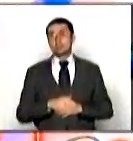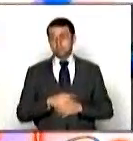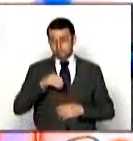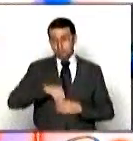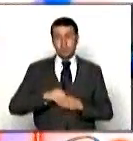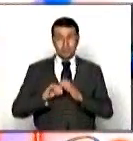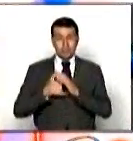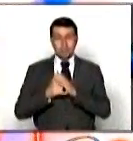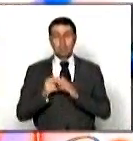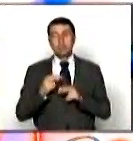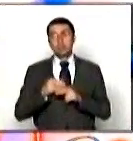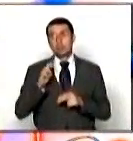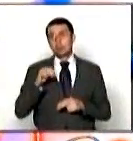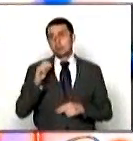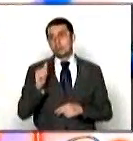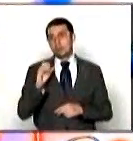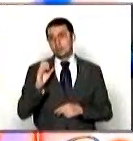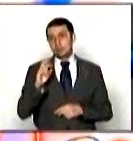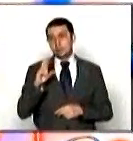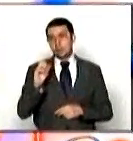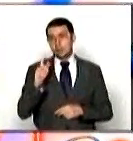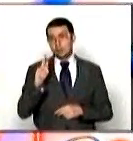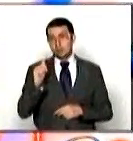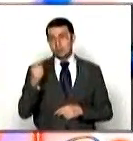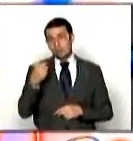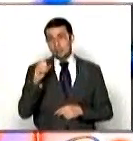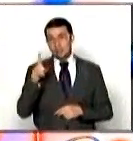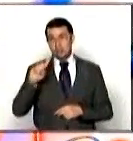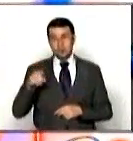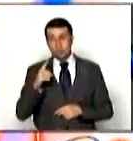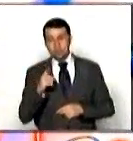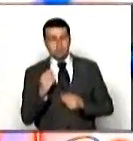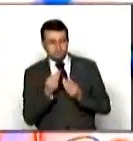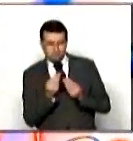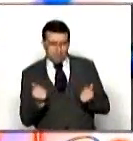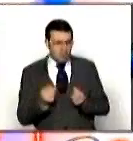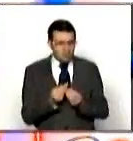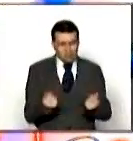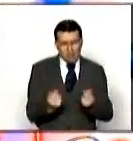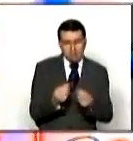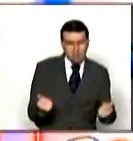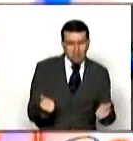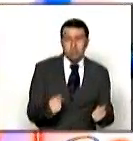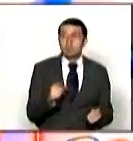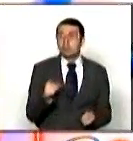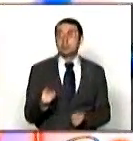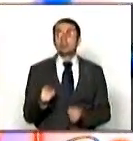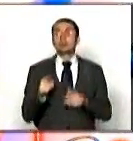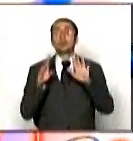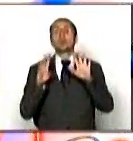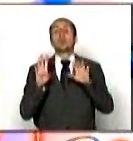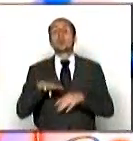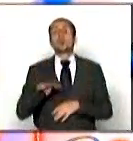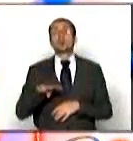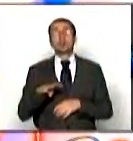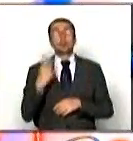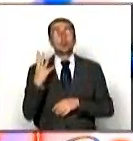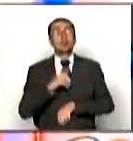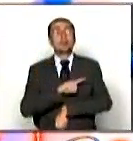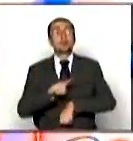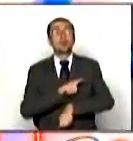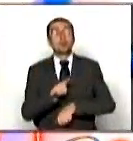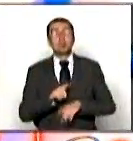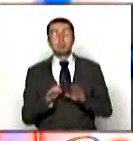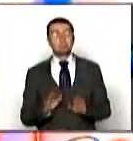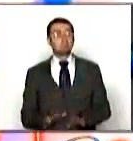que se encargan de comerse las toxinas, los virus y los hongos, son los que después de esas 4 horas se deprimen, no funcionan bien, es como si estuvieran